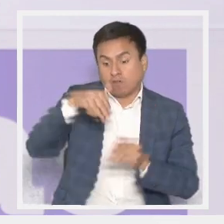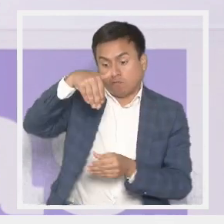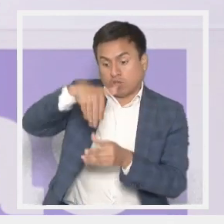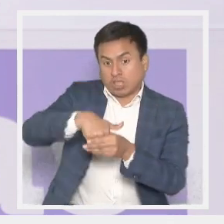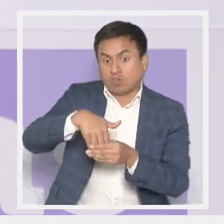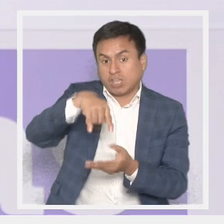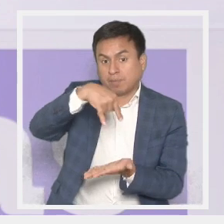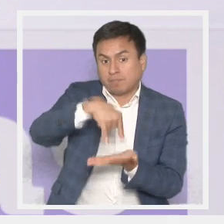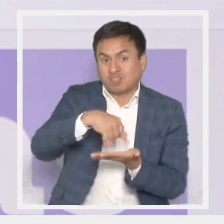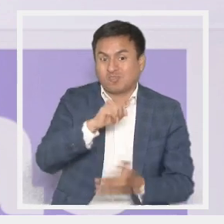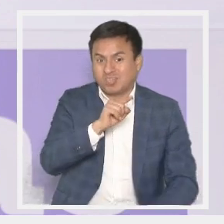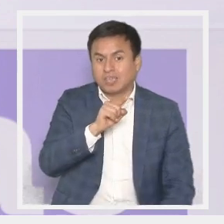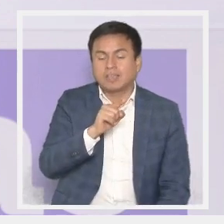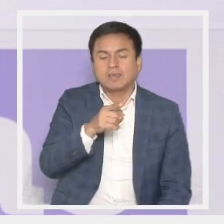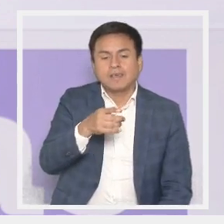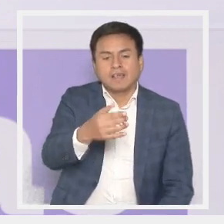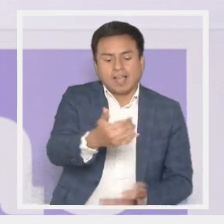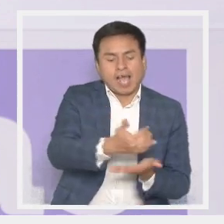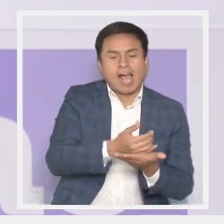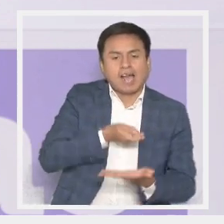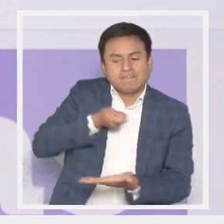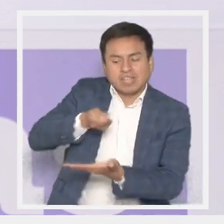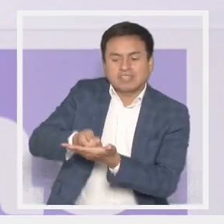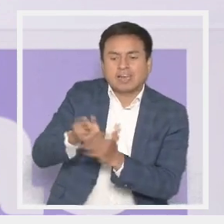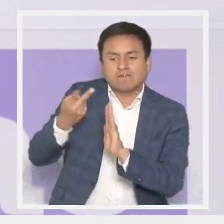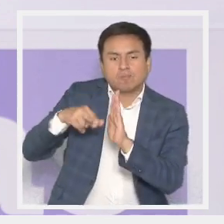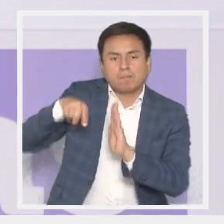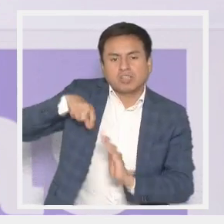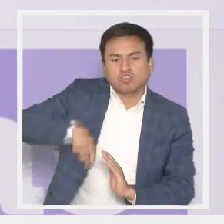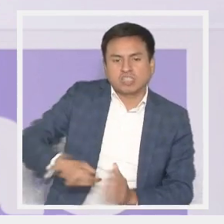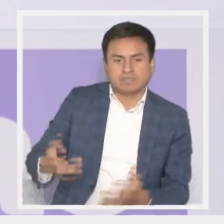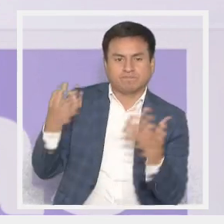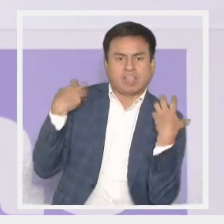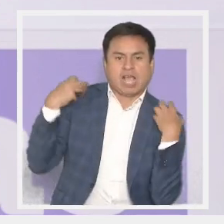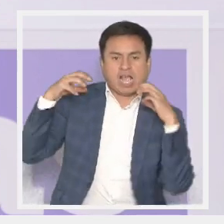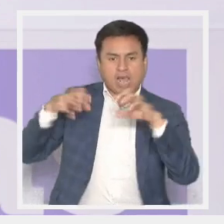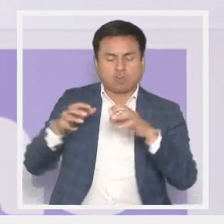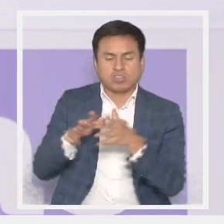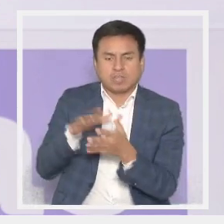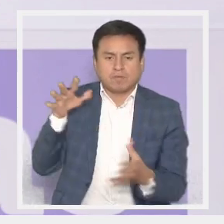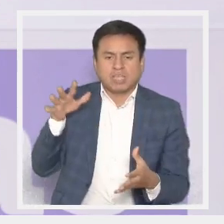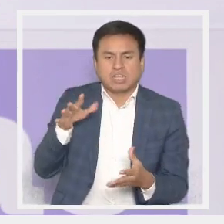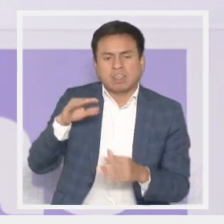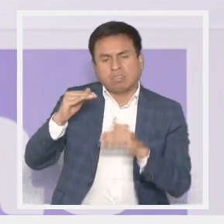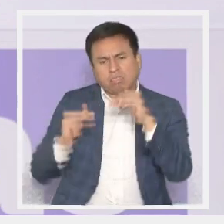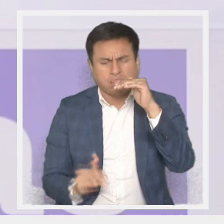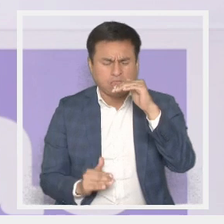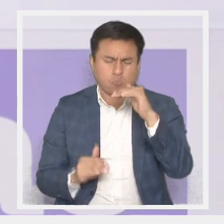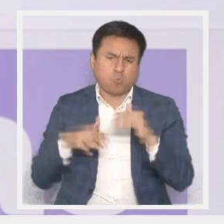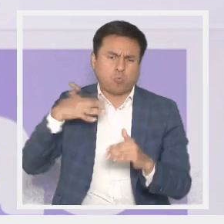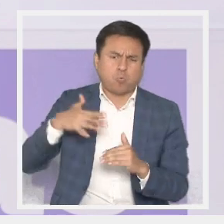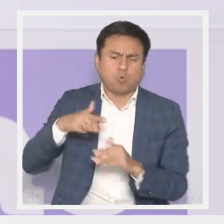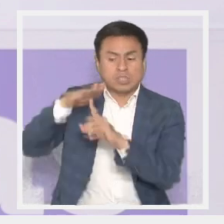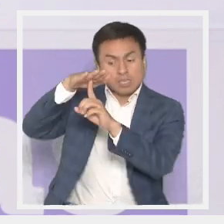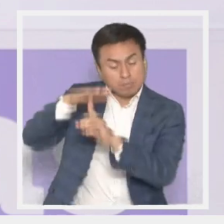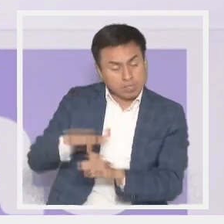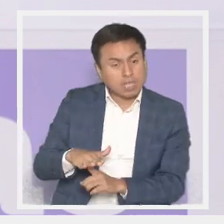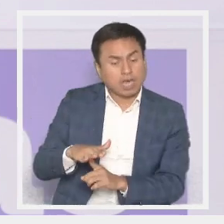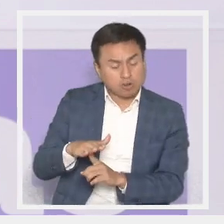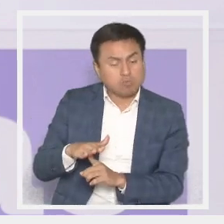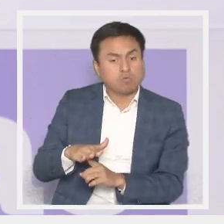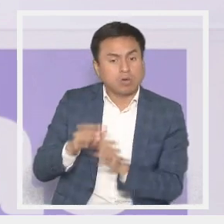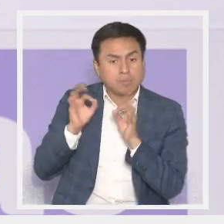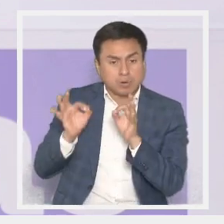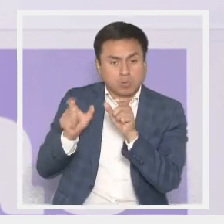el Parlamento para poder financiar una reforma de pensiones que se haga cargo de esas tremendas desigualdades que han discriminado en